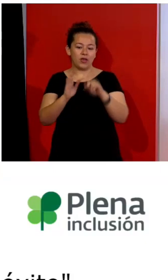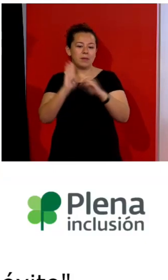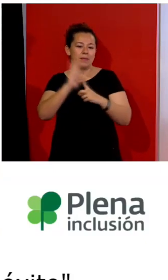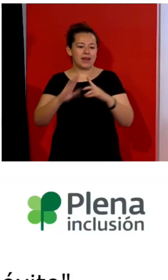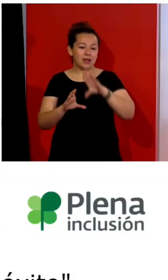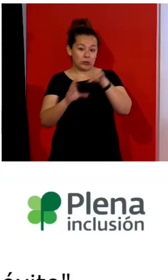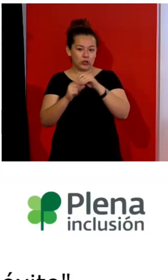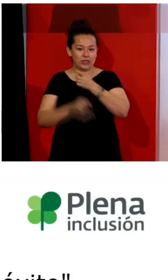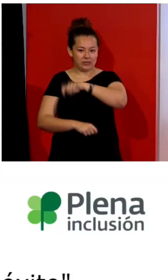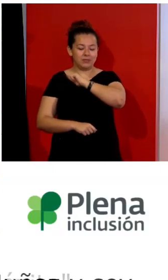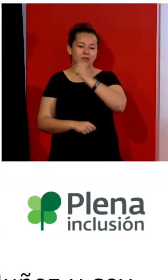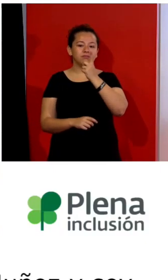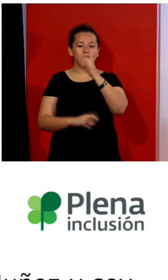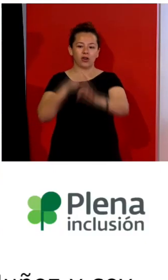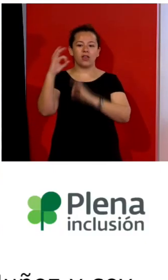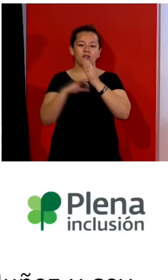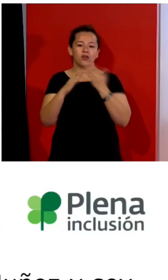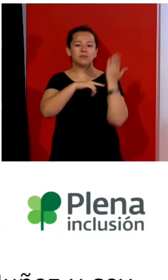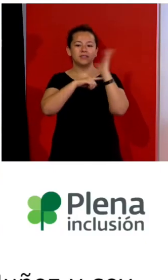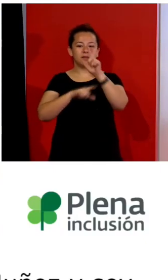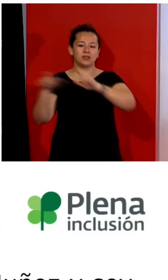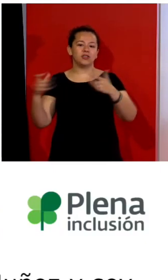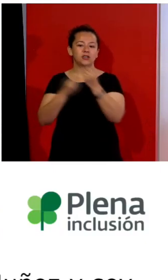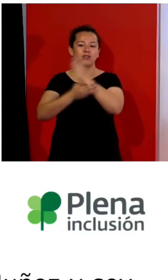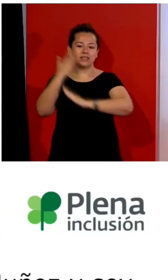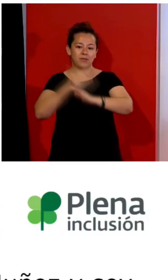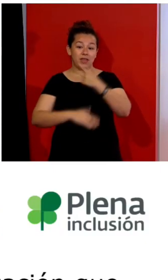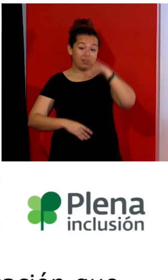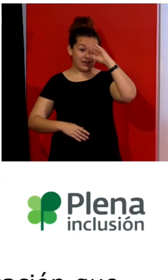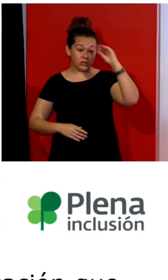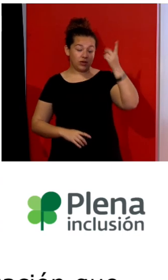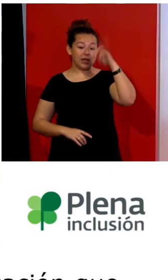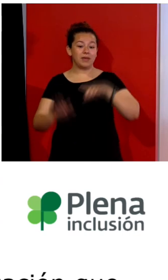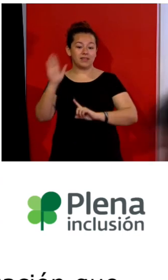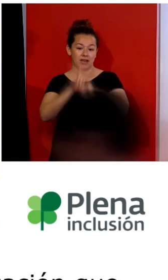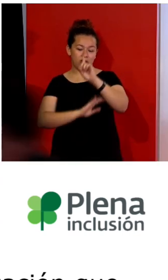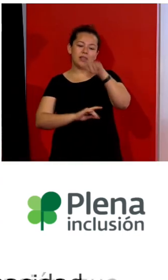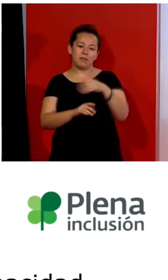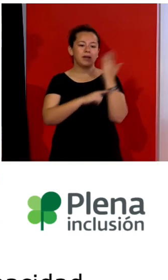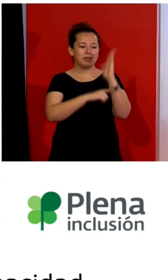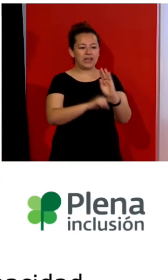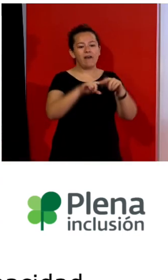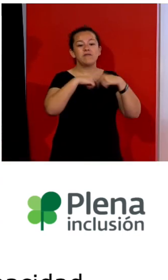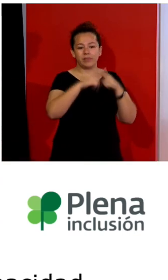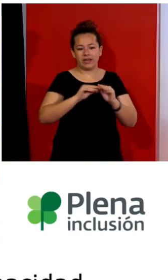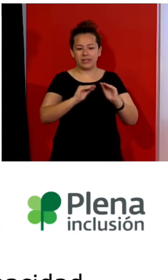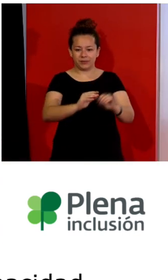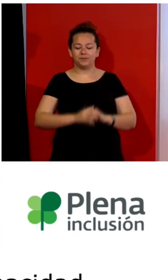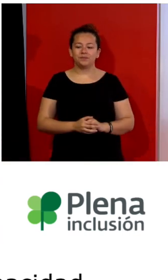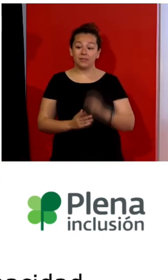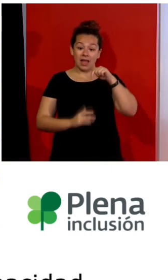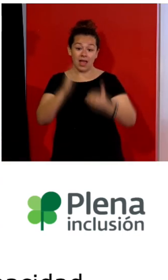que es una organización que representa a las personas con discapacidad intelectual y del desarrollo y a sus familias. En esta